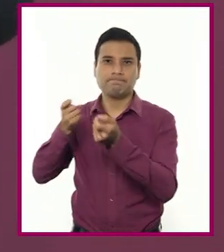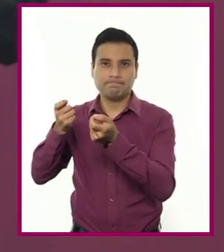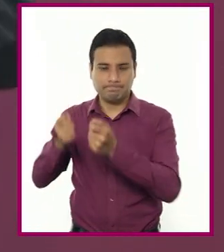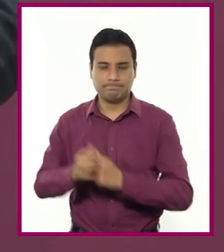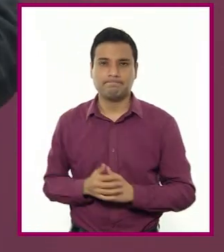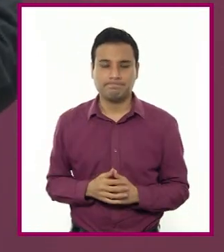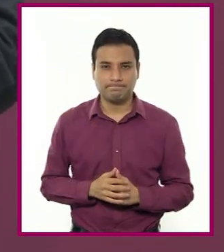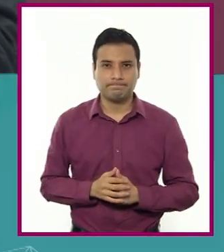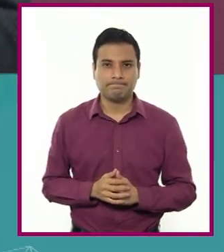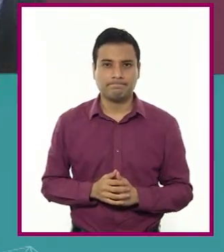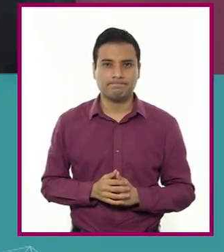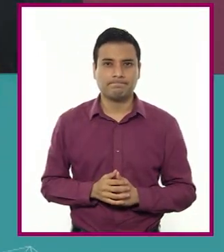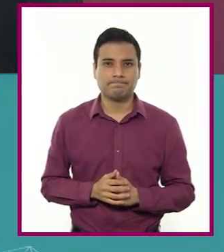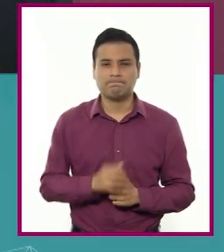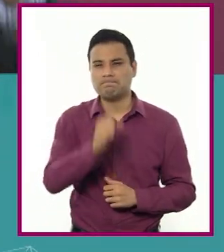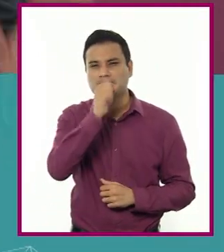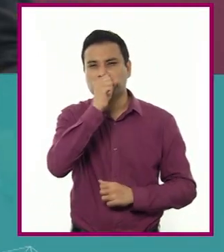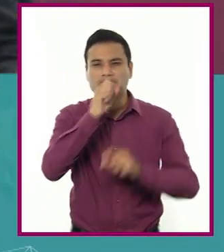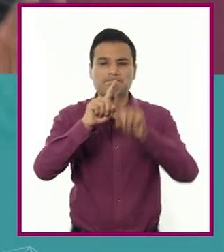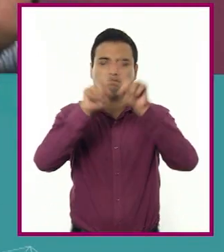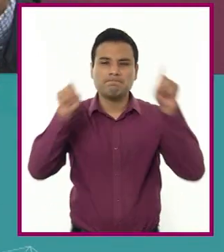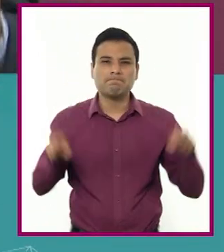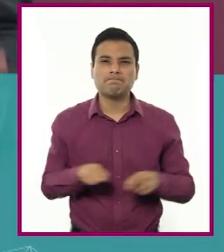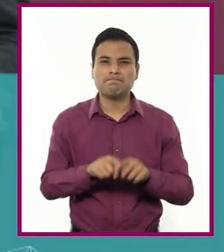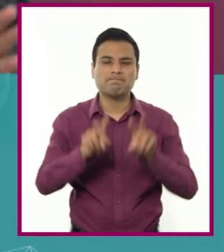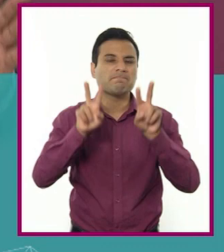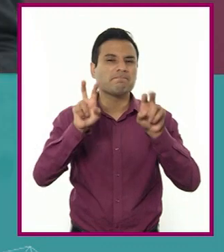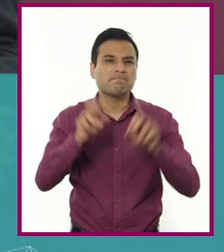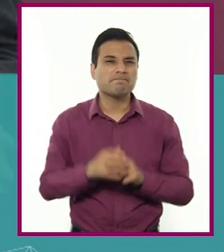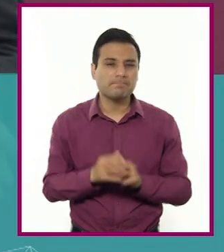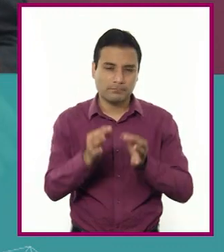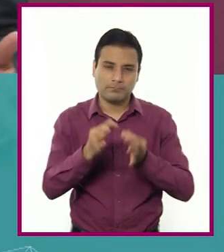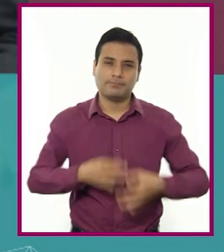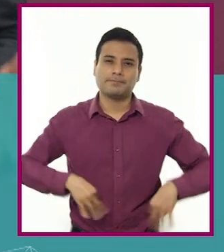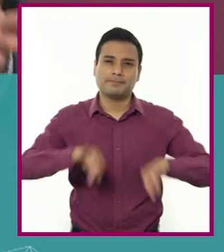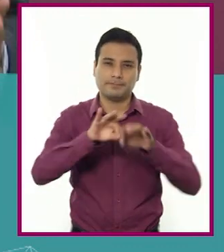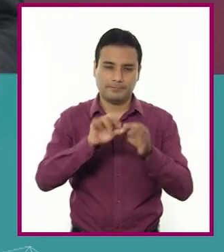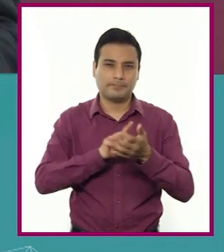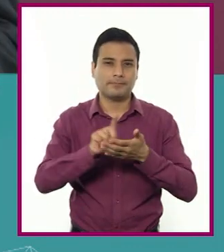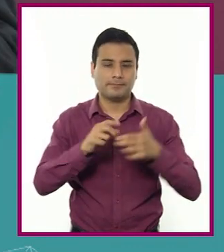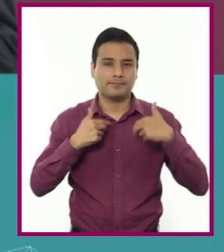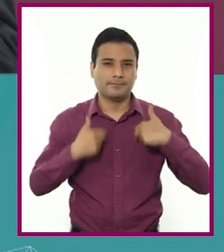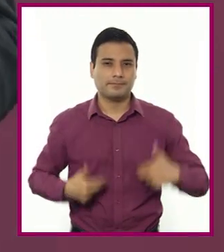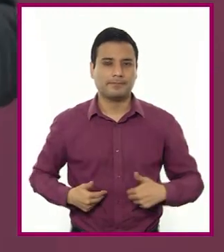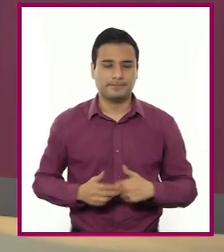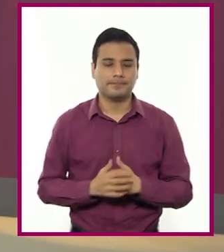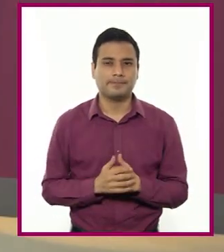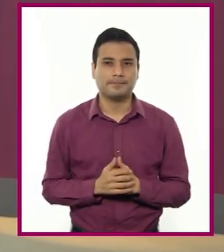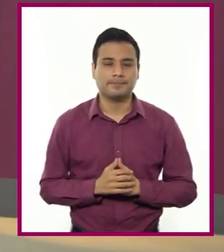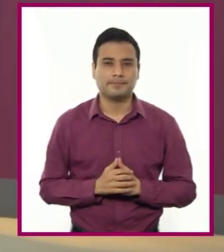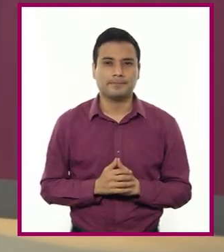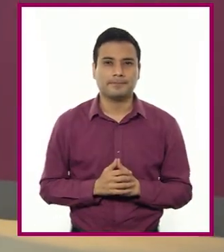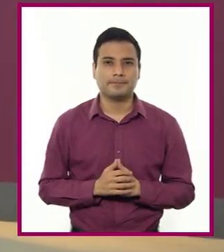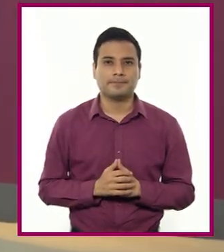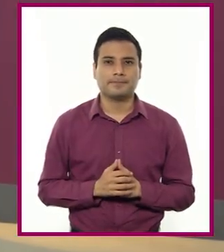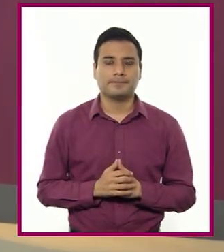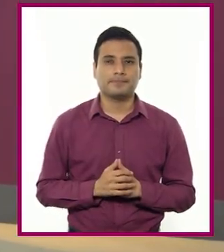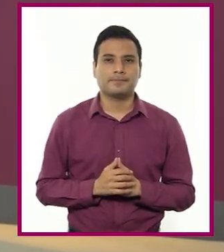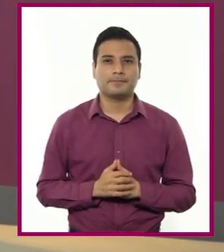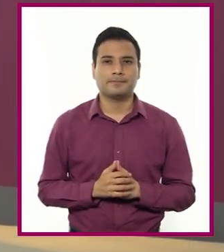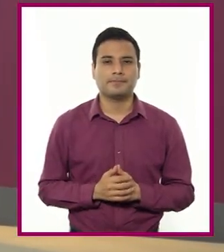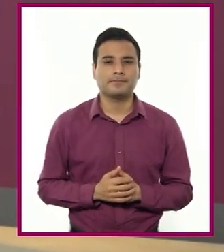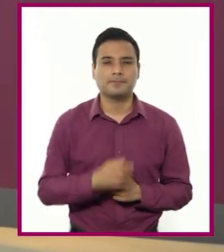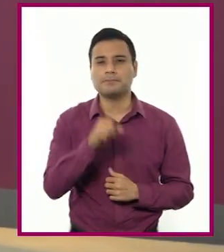El cartel tendrá como tema la importancia de los derechos humanos para la sociedad. Para elaborar